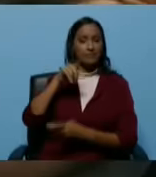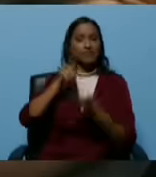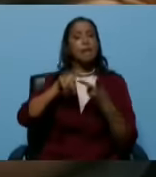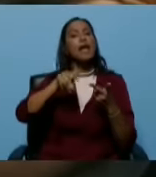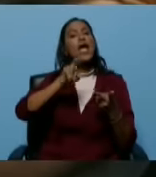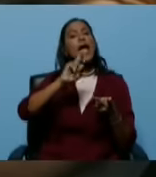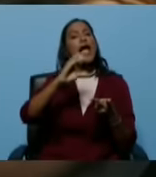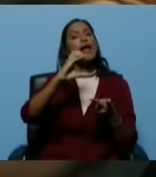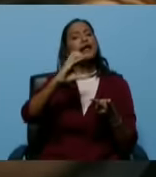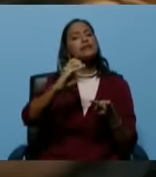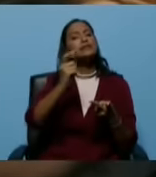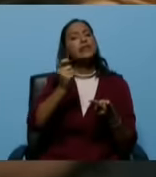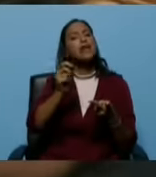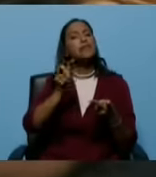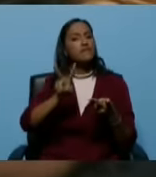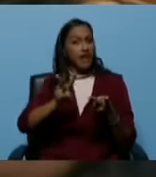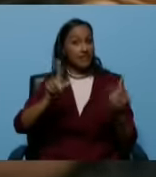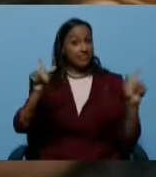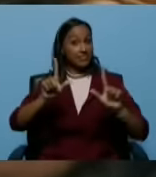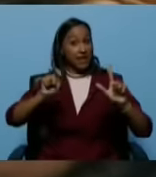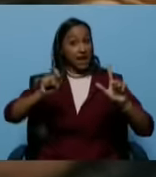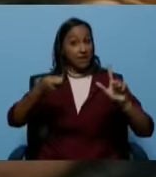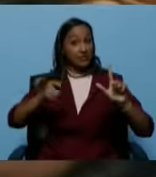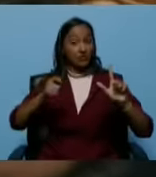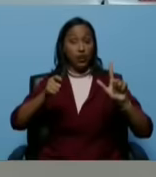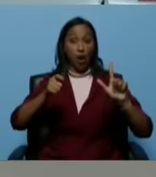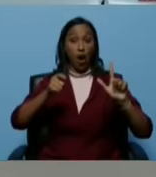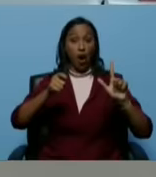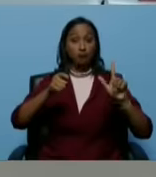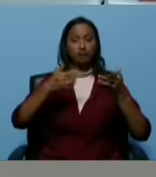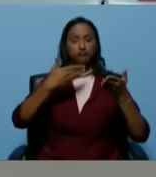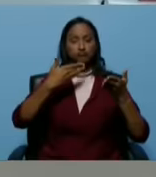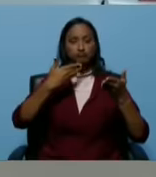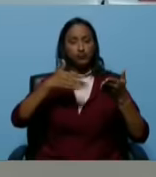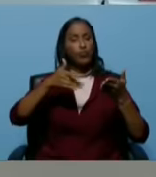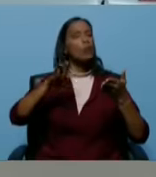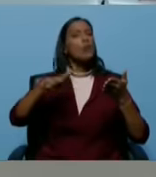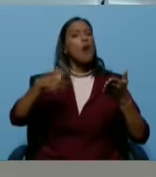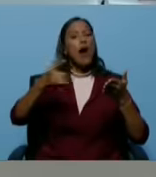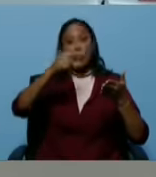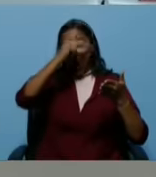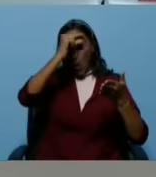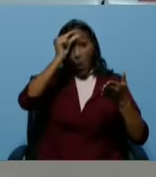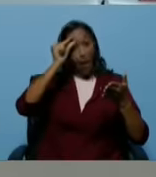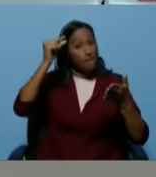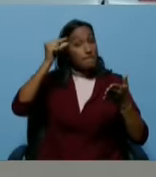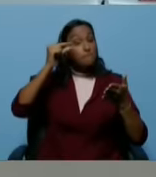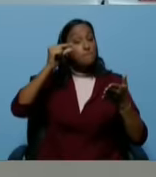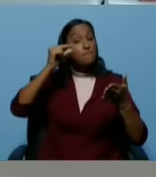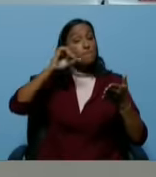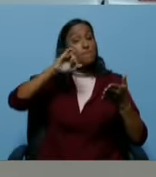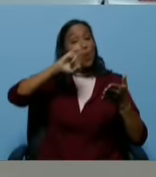época, cuando Borges, con todo